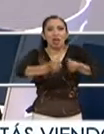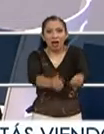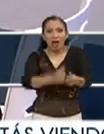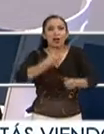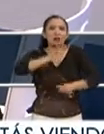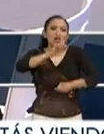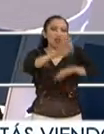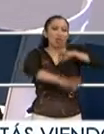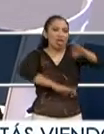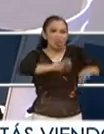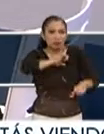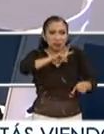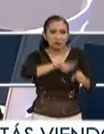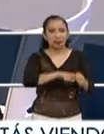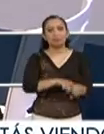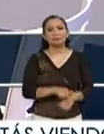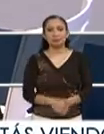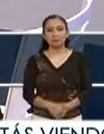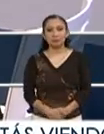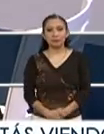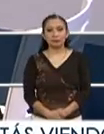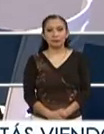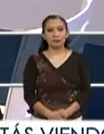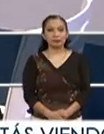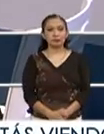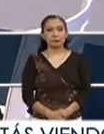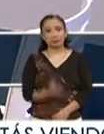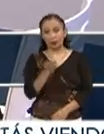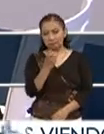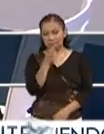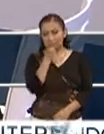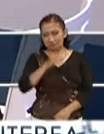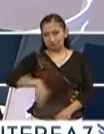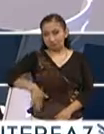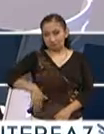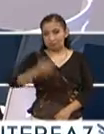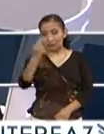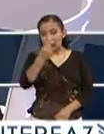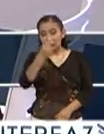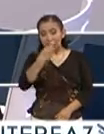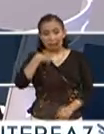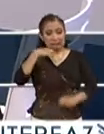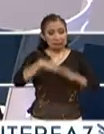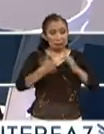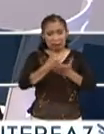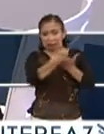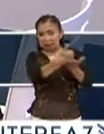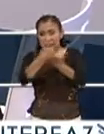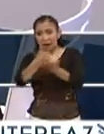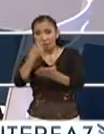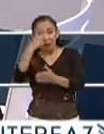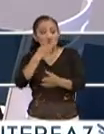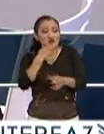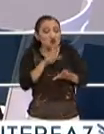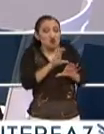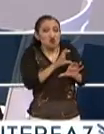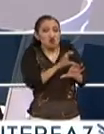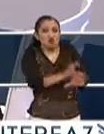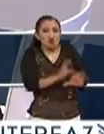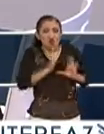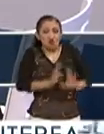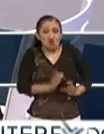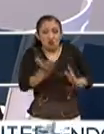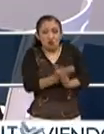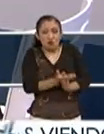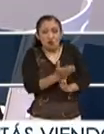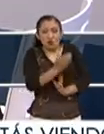otro tratamiento completamente diferente. Sí, por eso, como mencionaba, se necesita una infraestructura no solamente para conservar estos